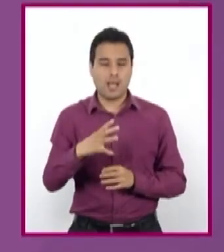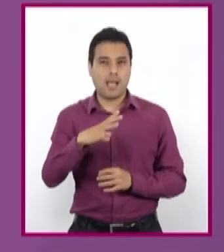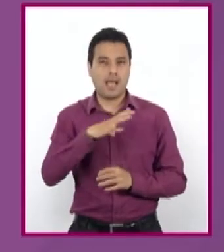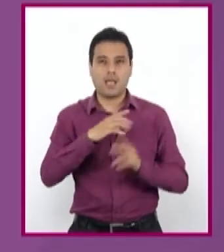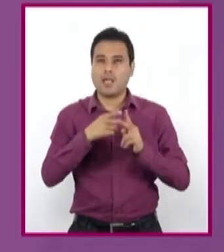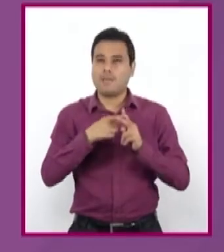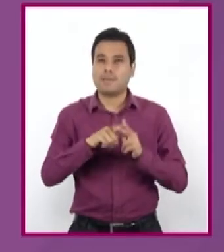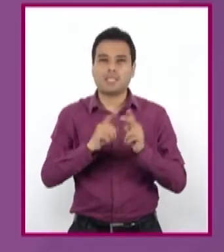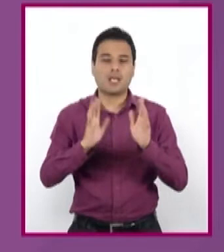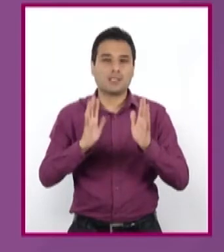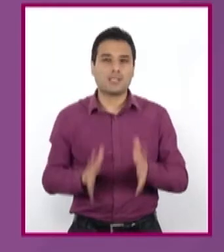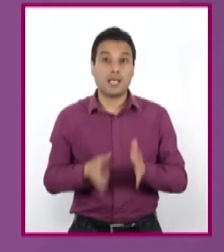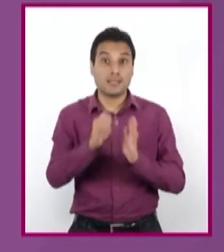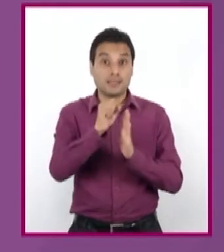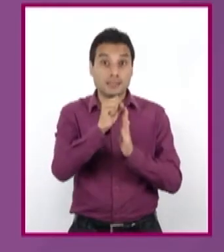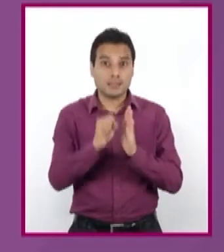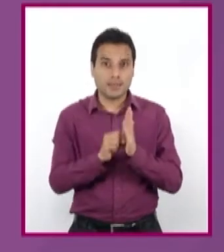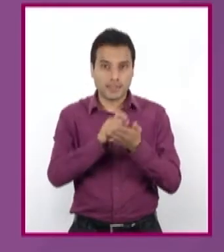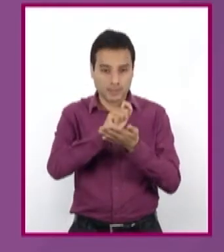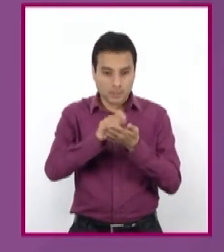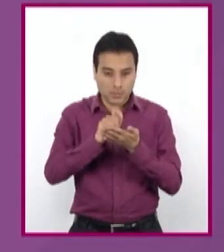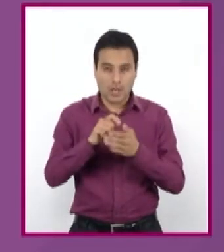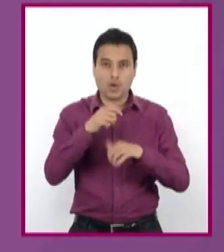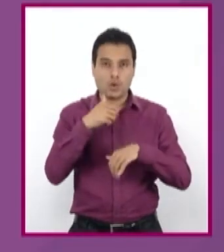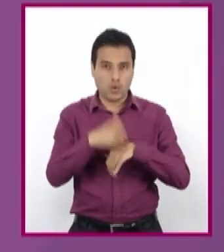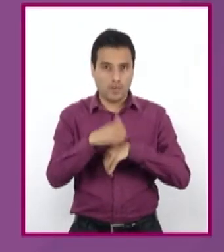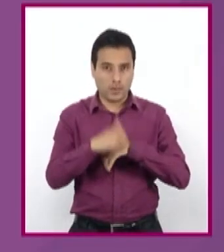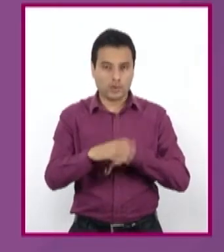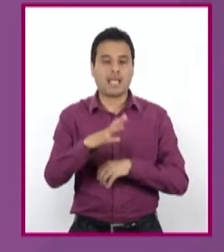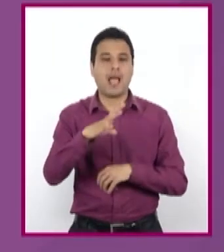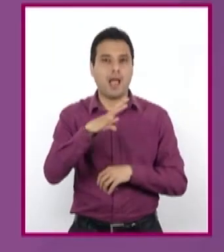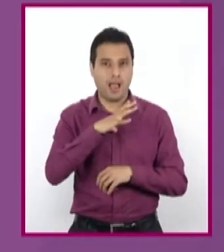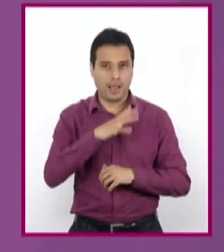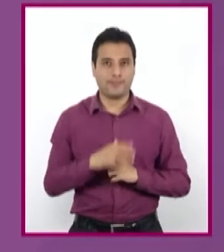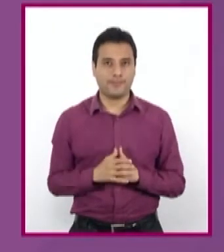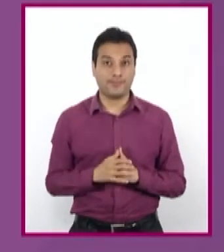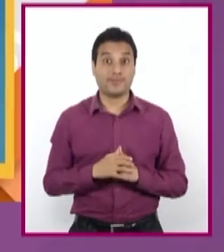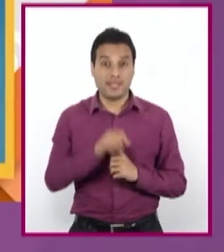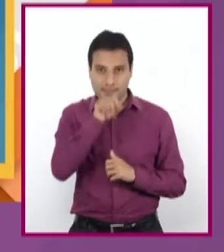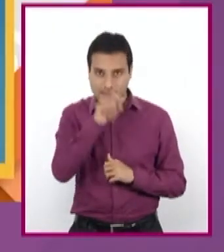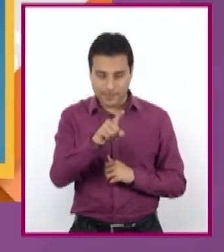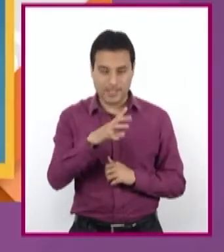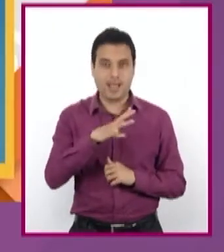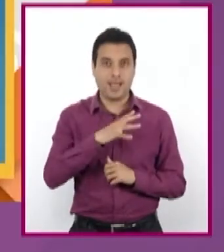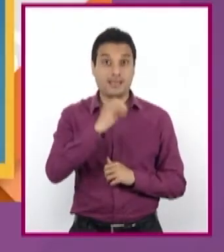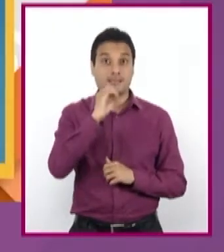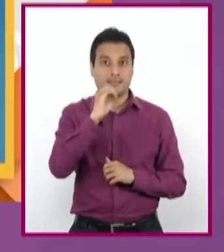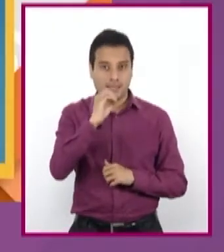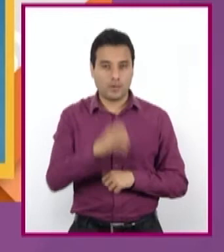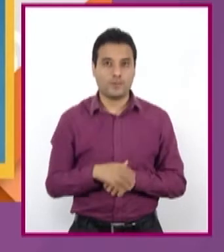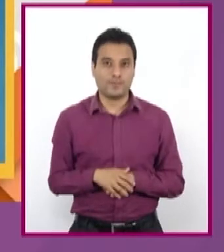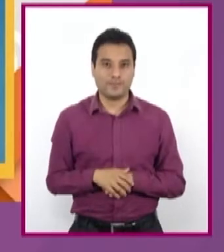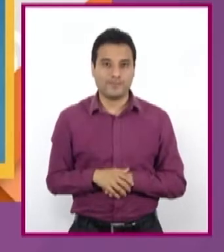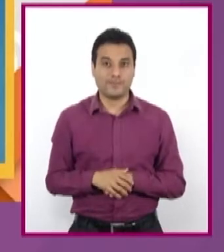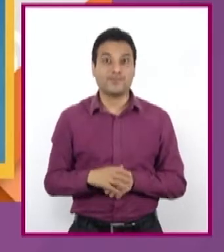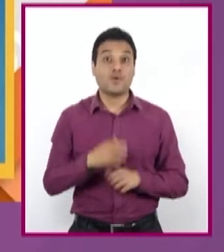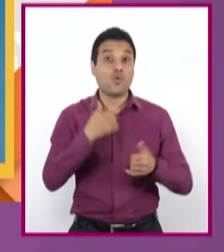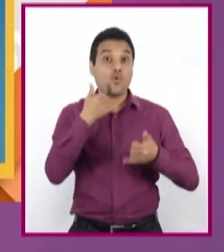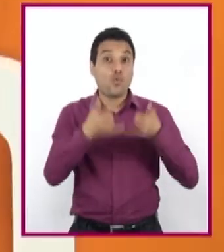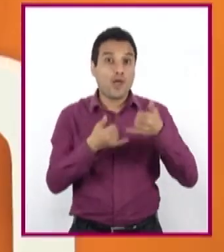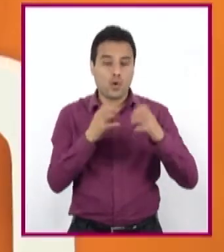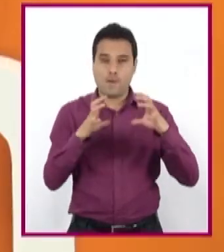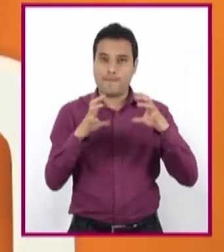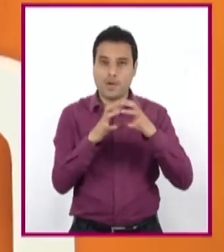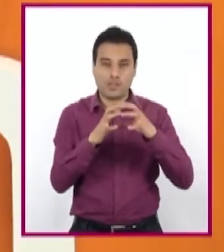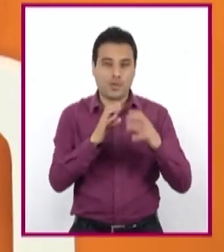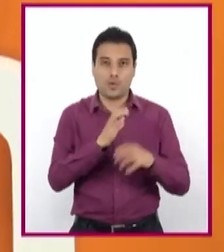un sistema de escritura y numeración, entre las que se encuentra el cero, la proliferación del juego de pelota,